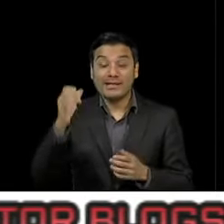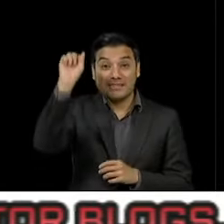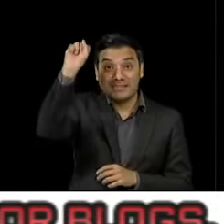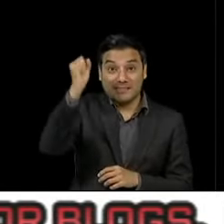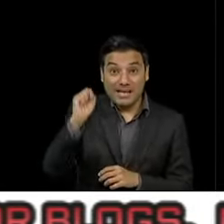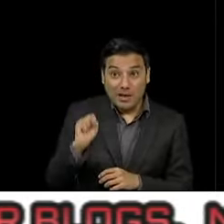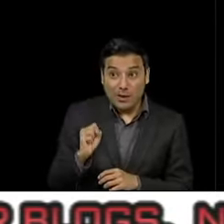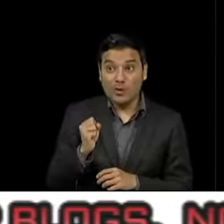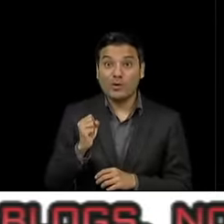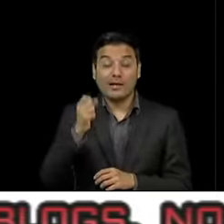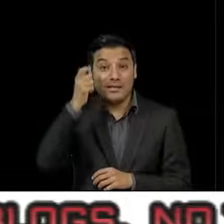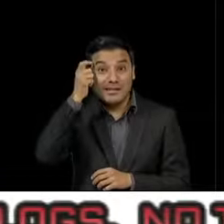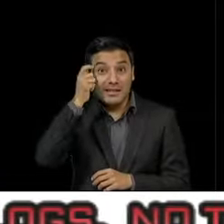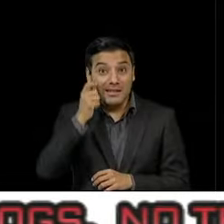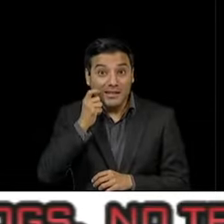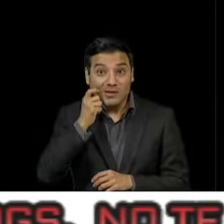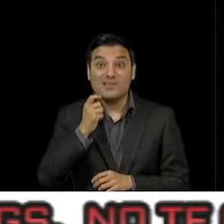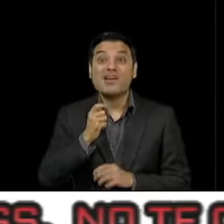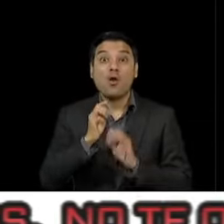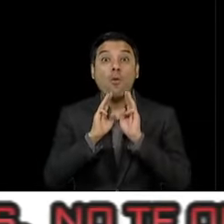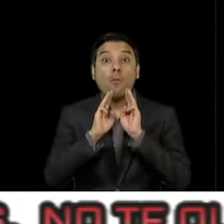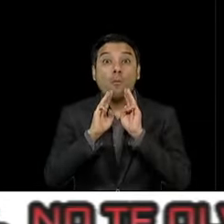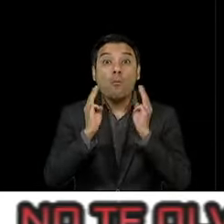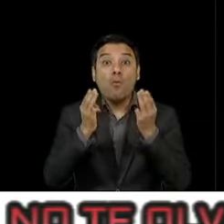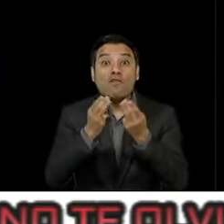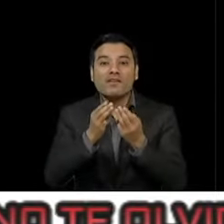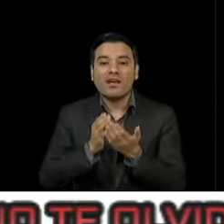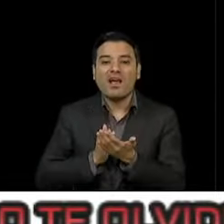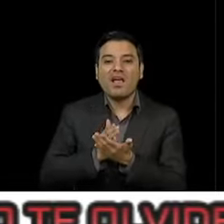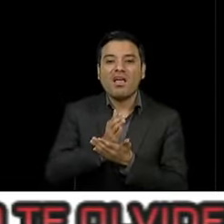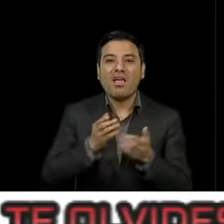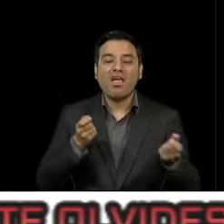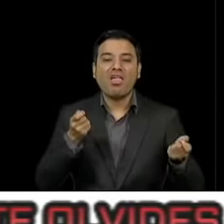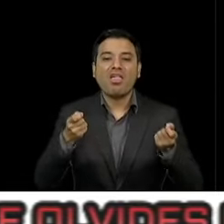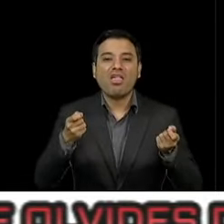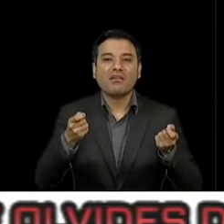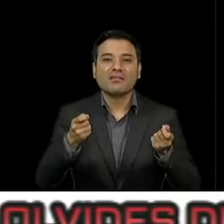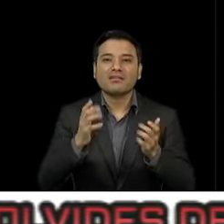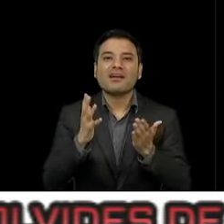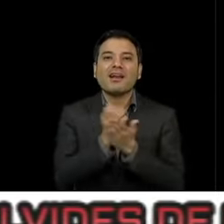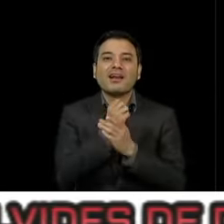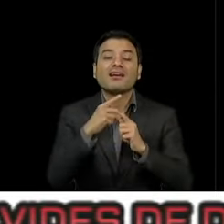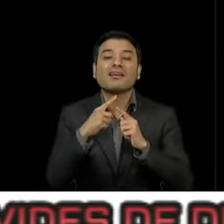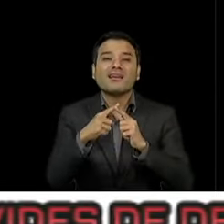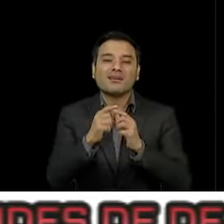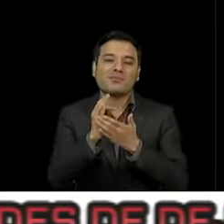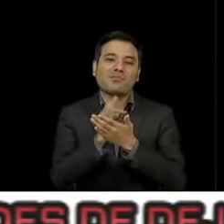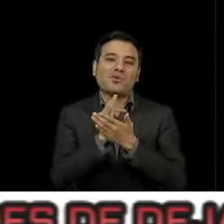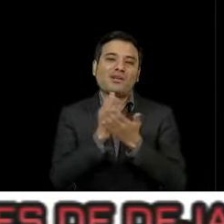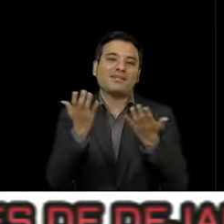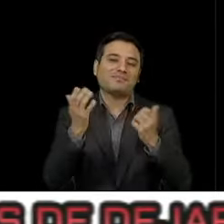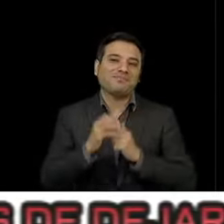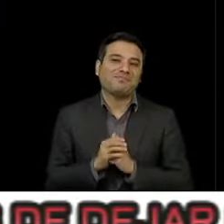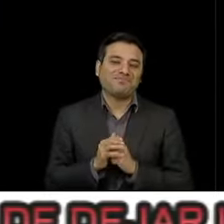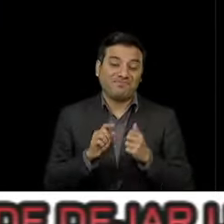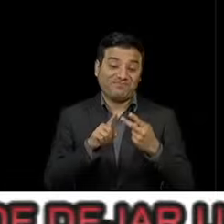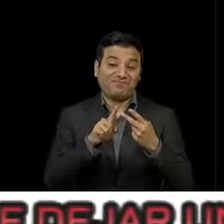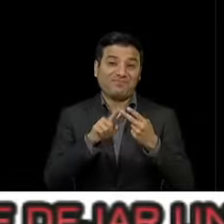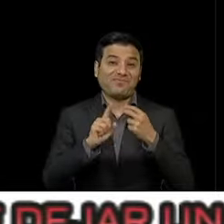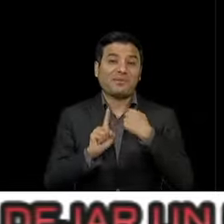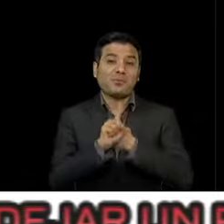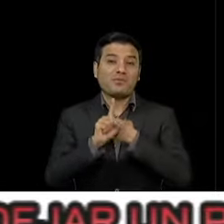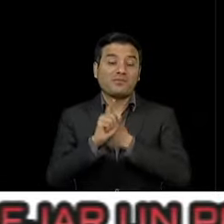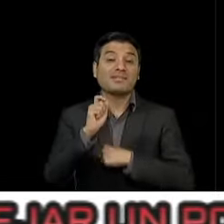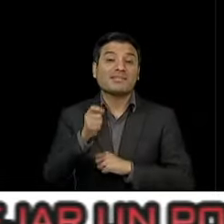de Guerrero, donde el crimen organizado intervino y ganó Morena. Y por último, la intervención del presidente de la República. Hoy,